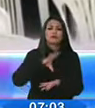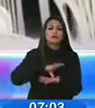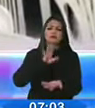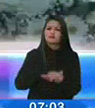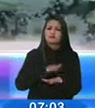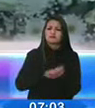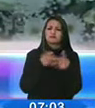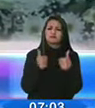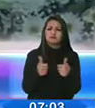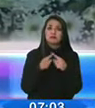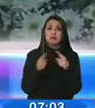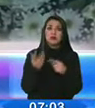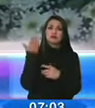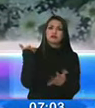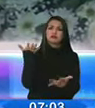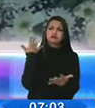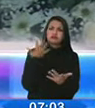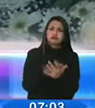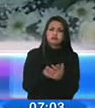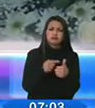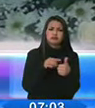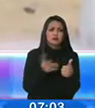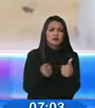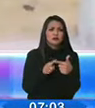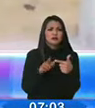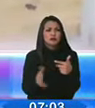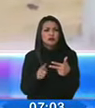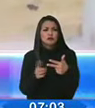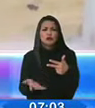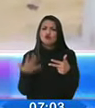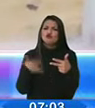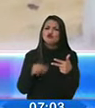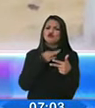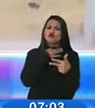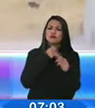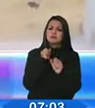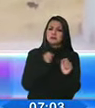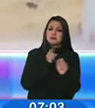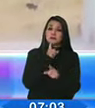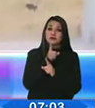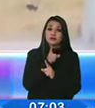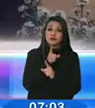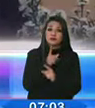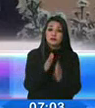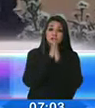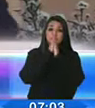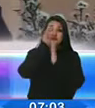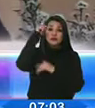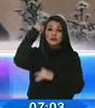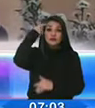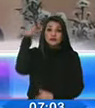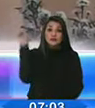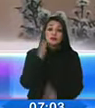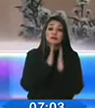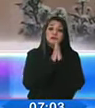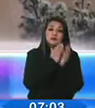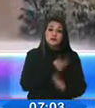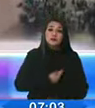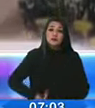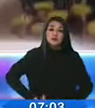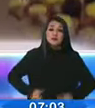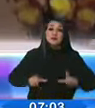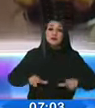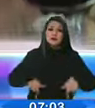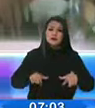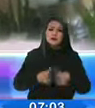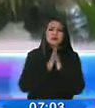tranquila, pero por los últimos acontecimientos, el miedo está latente. Al gobierno nacional, al presidente Lenín Moreno, que por